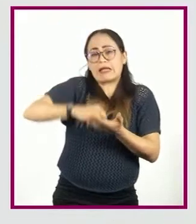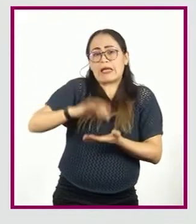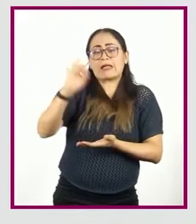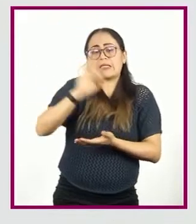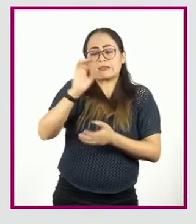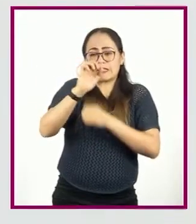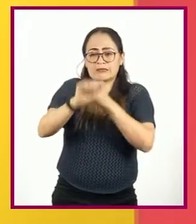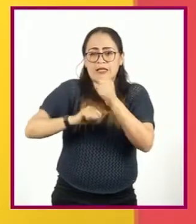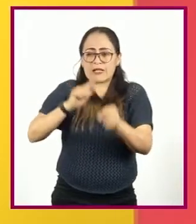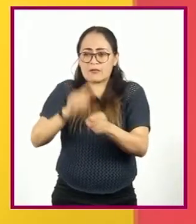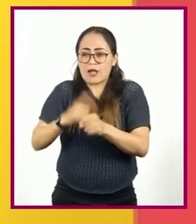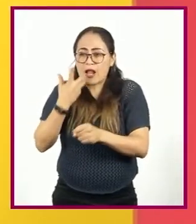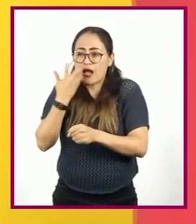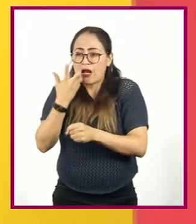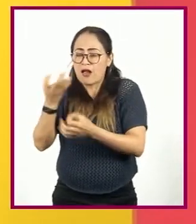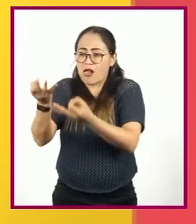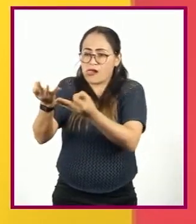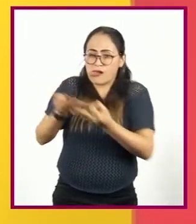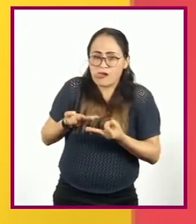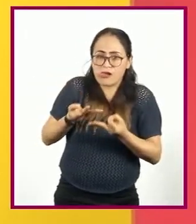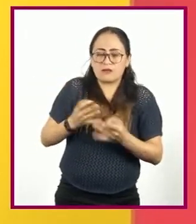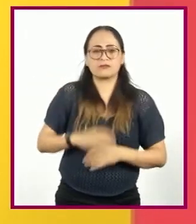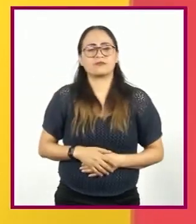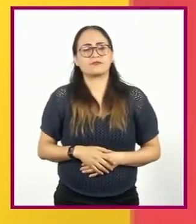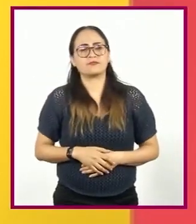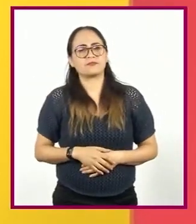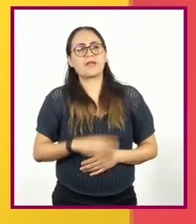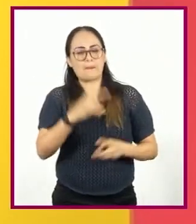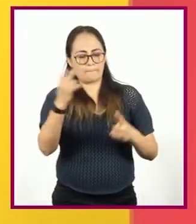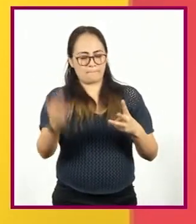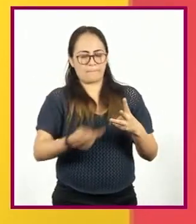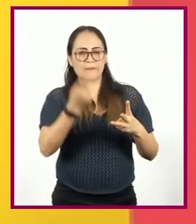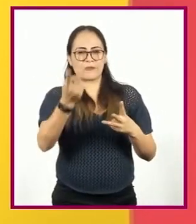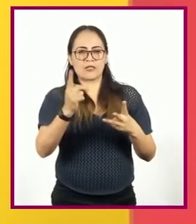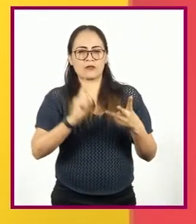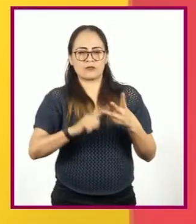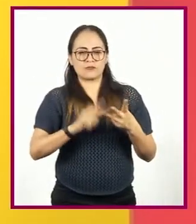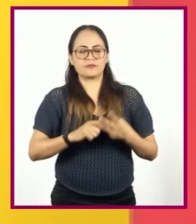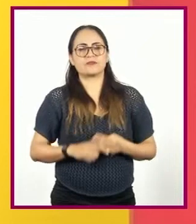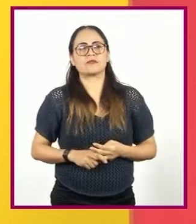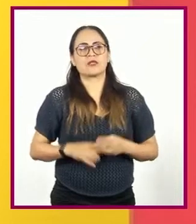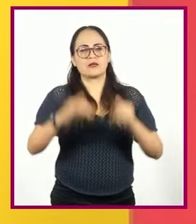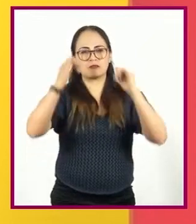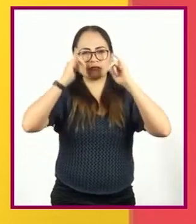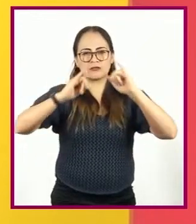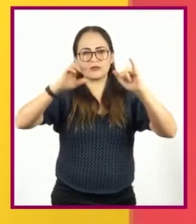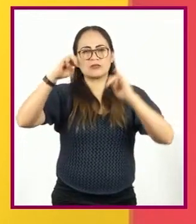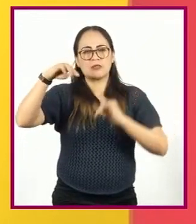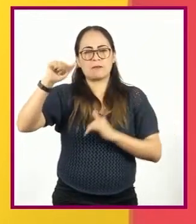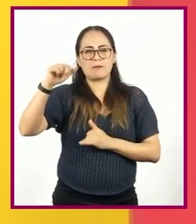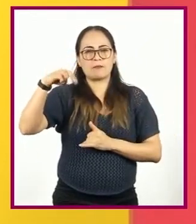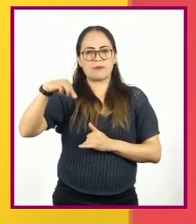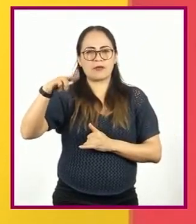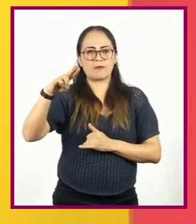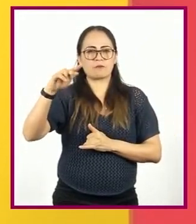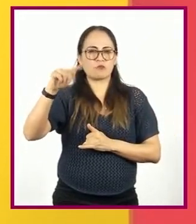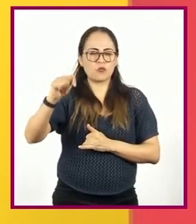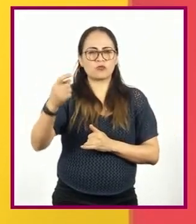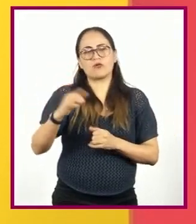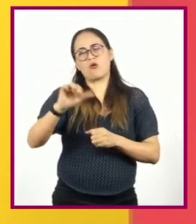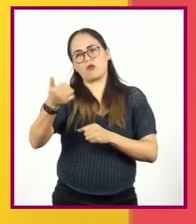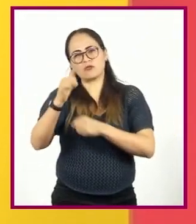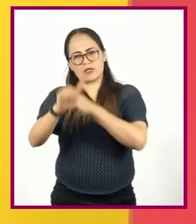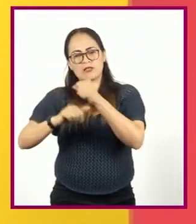deseaba obtener. Siguiente pregunta. Además de mamuts y mastodontes, ¿con qué